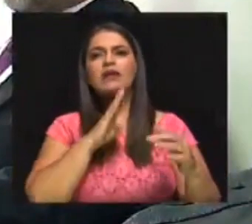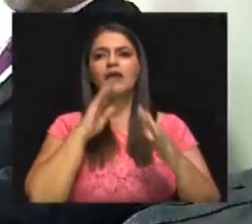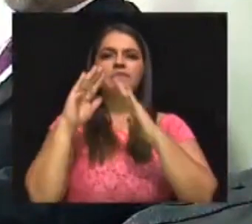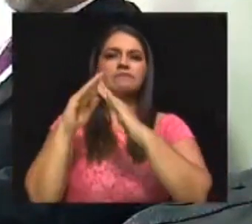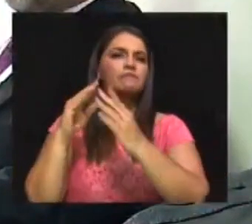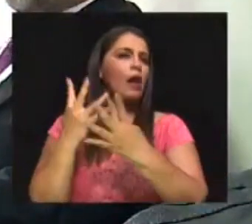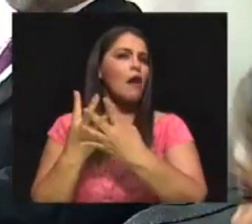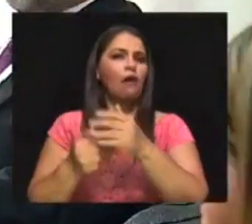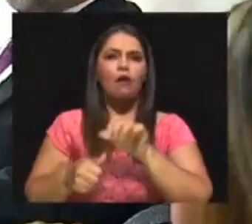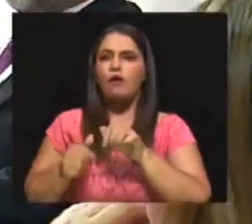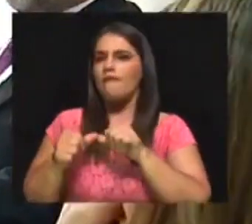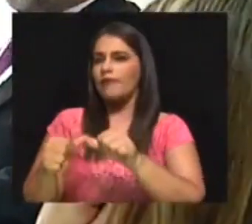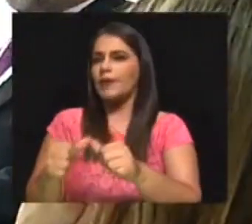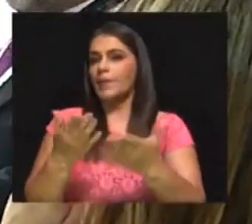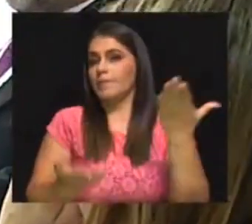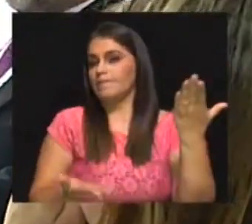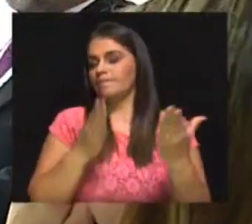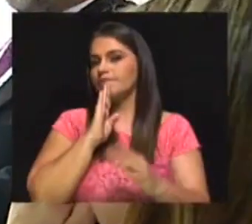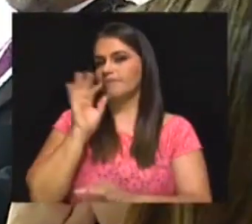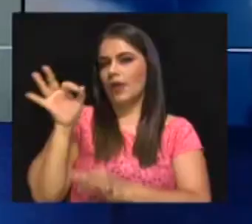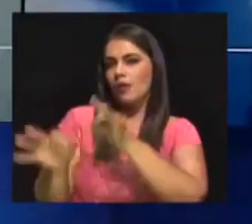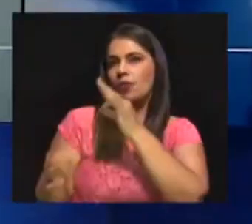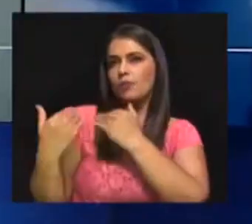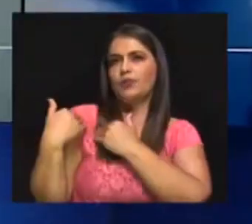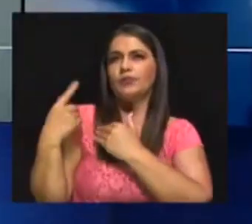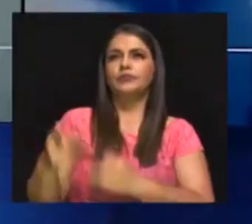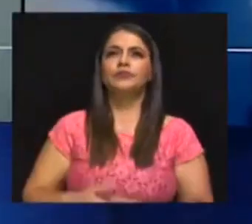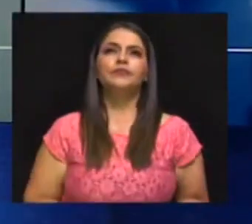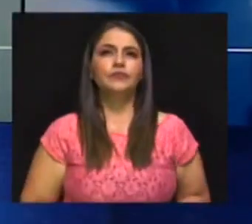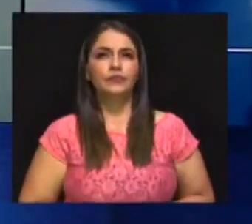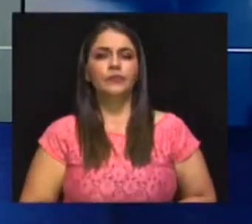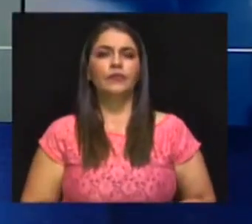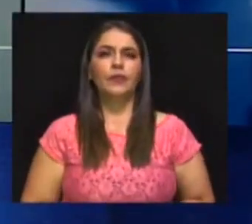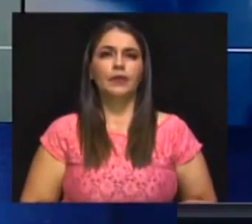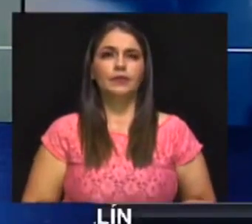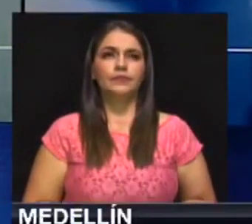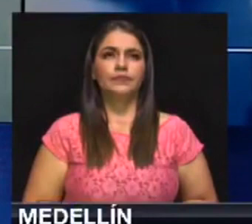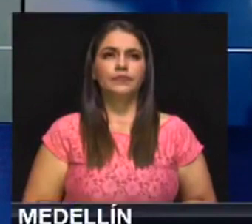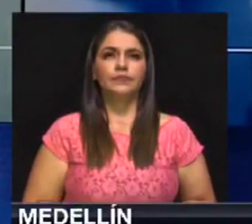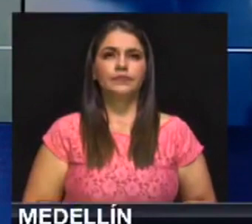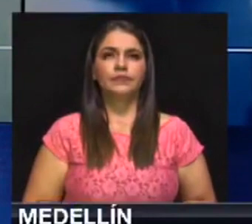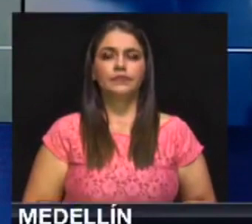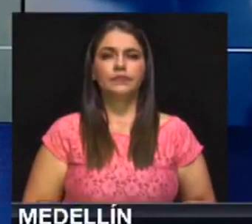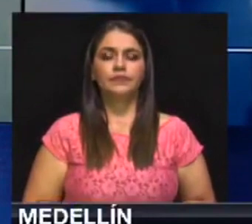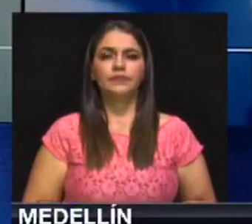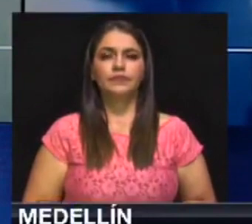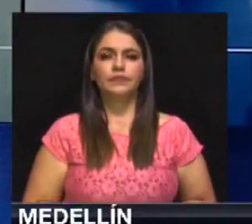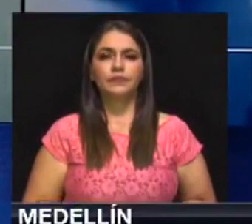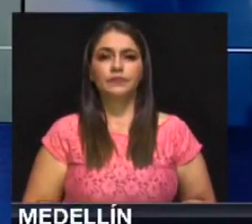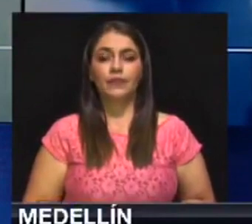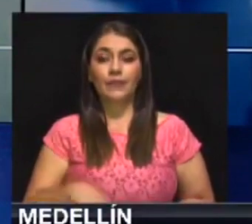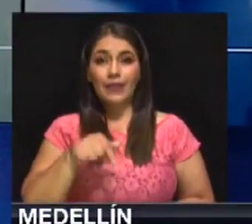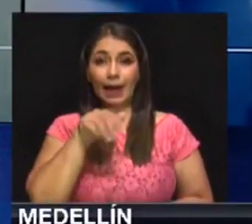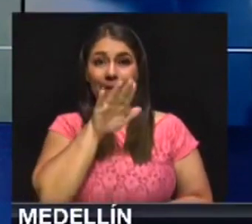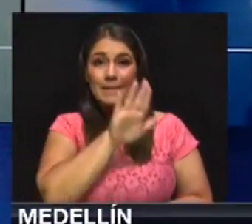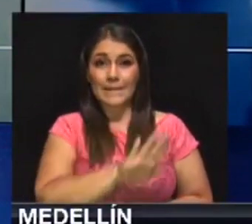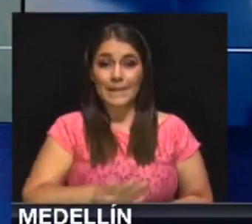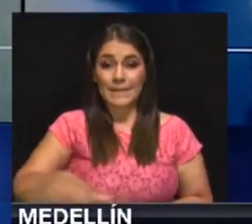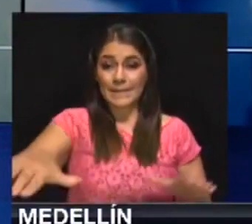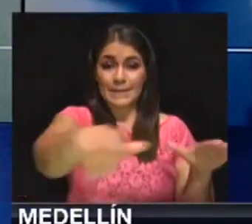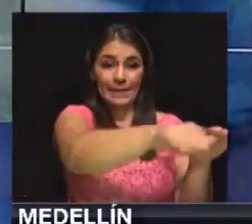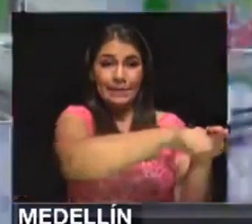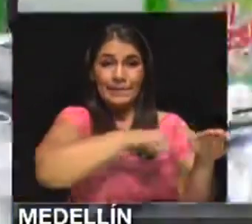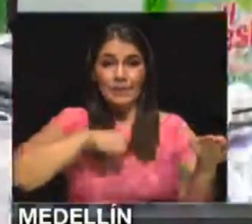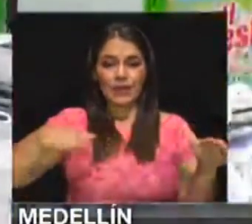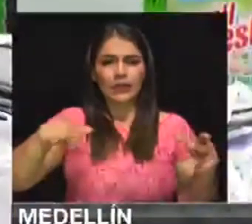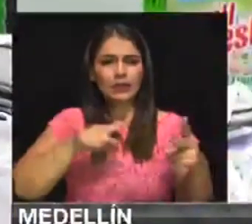este beneficio otorgado por la pandemia. Y a propósito de detenidos en las estaciones del Valle de Aburrá, la Policía